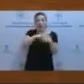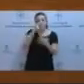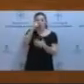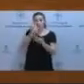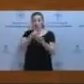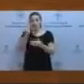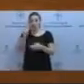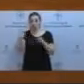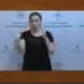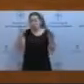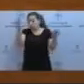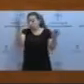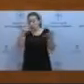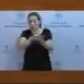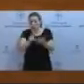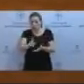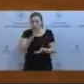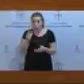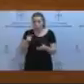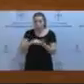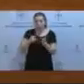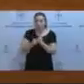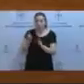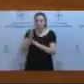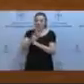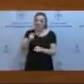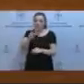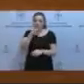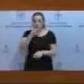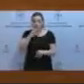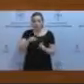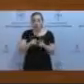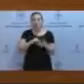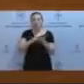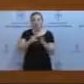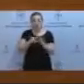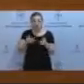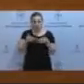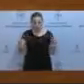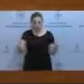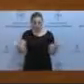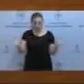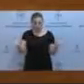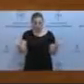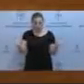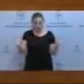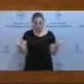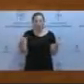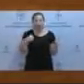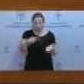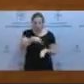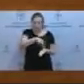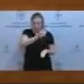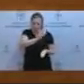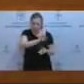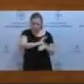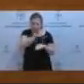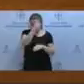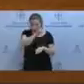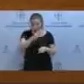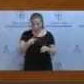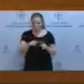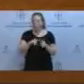Sostenible 2020. Claro, presentar un plan en septiembre, un plan abierto, como estaba el consejero, estaba yo, abierto todavía a medidas, a